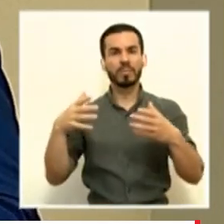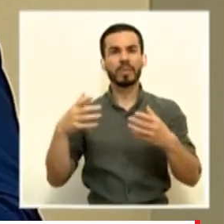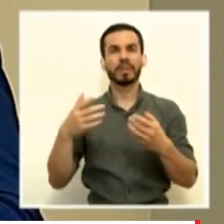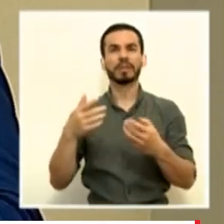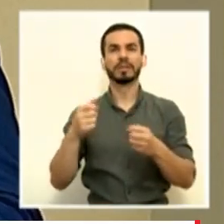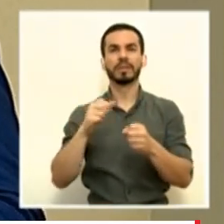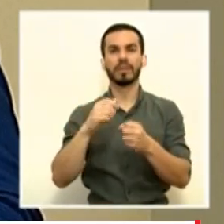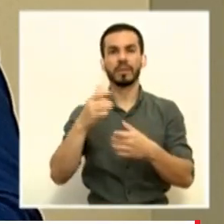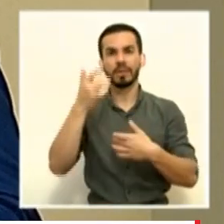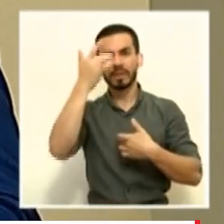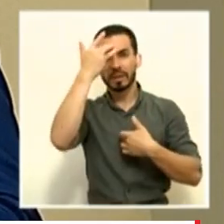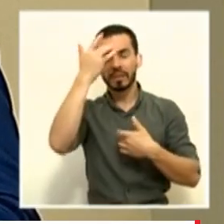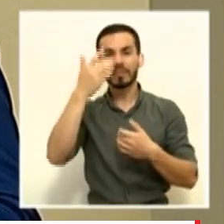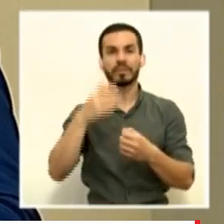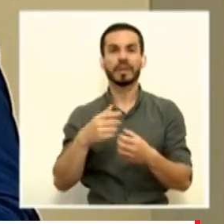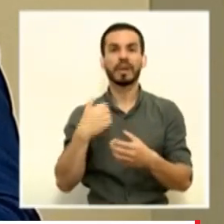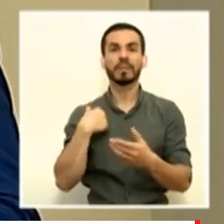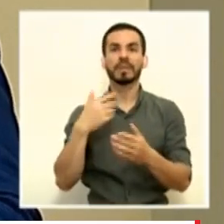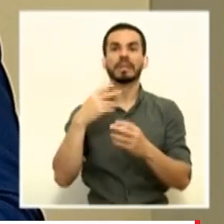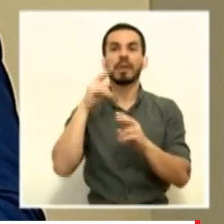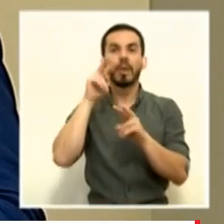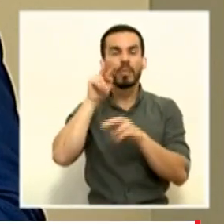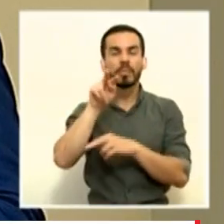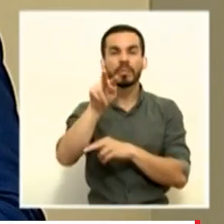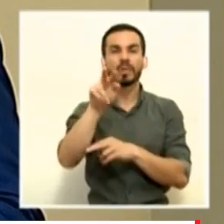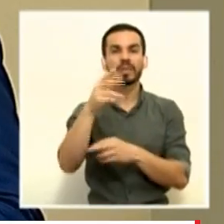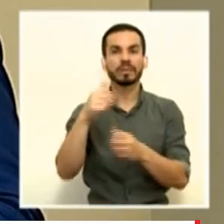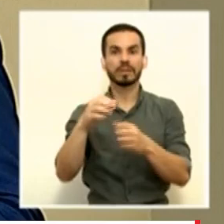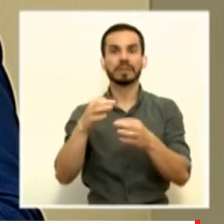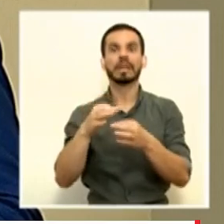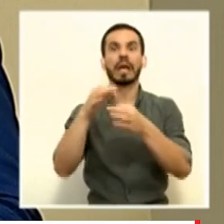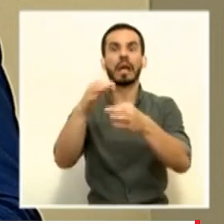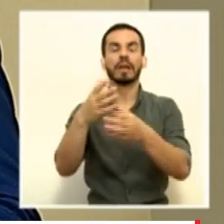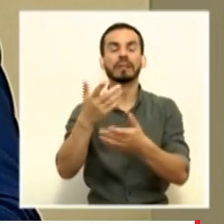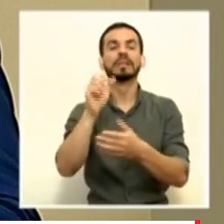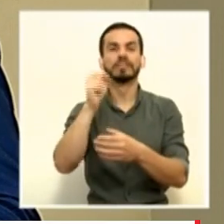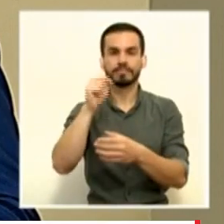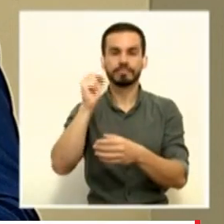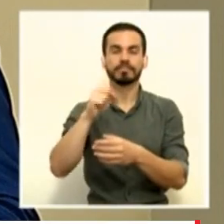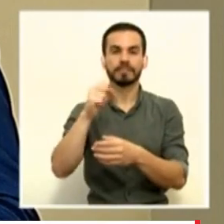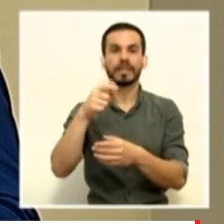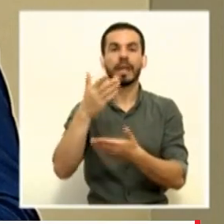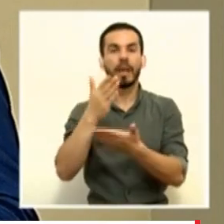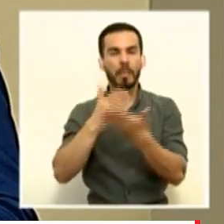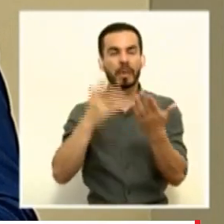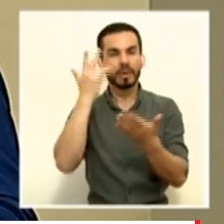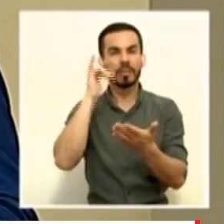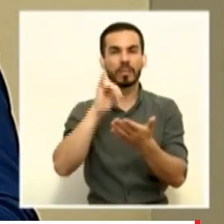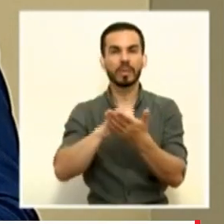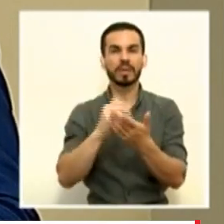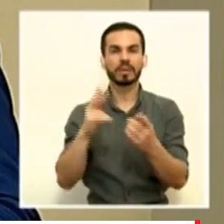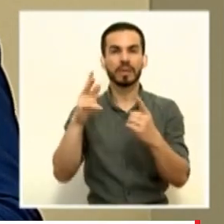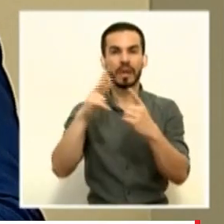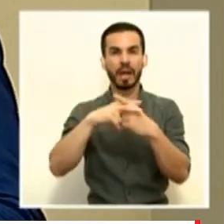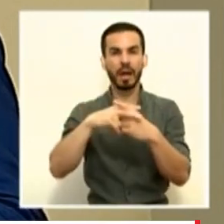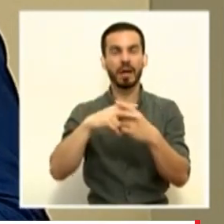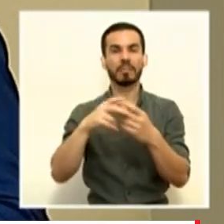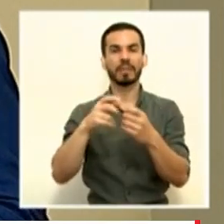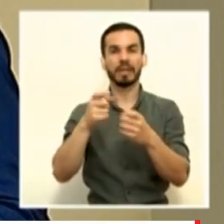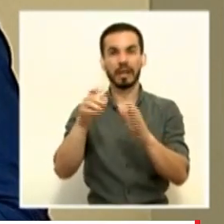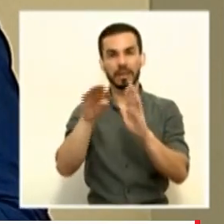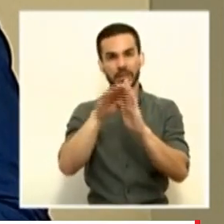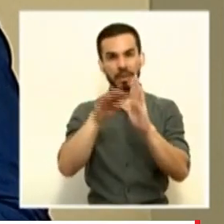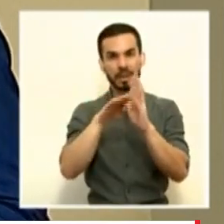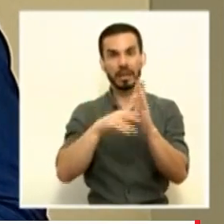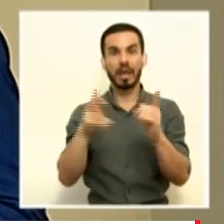que usted dice que nos estamos adelantando a las proyecciones. Sí, justamente en parte por eso es que estamos aplicando también las medidas que se